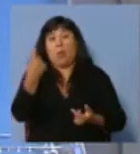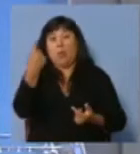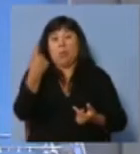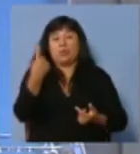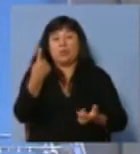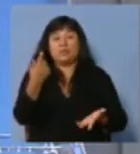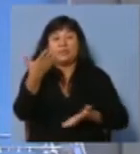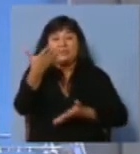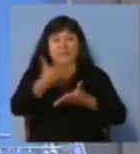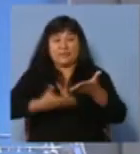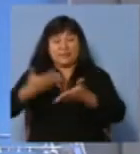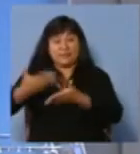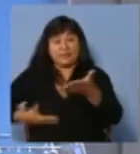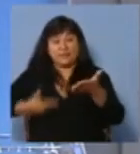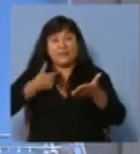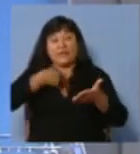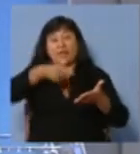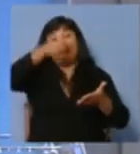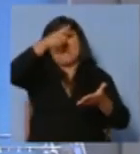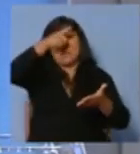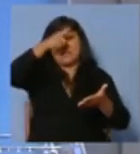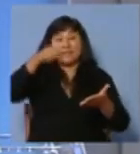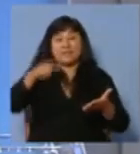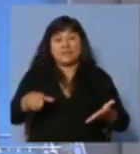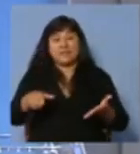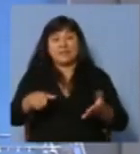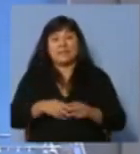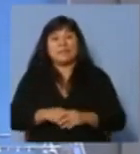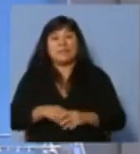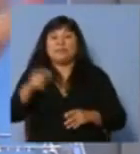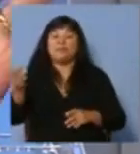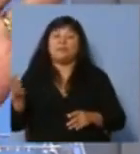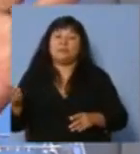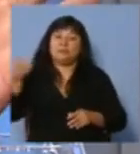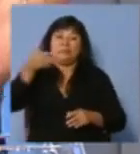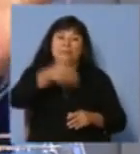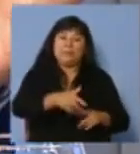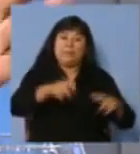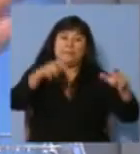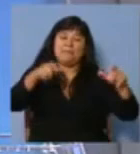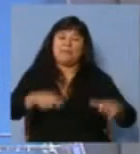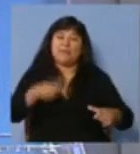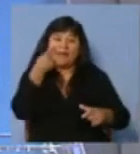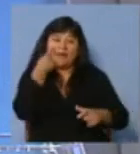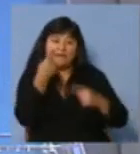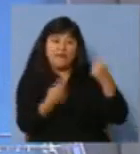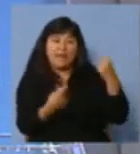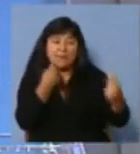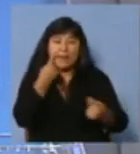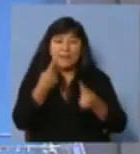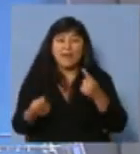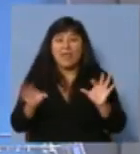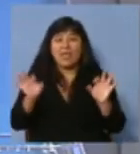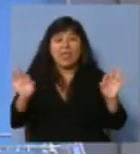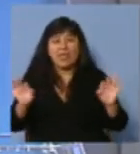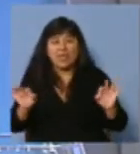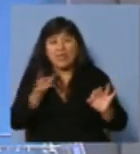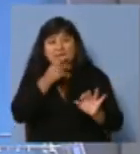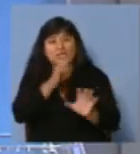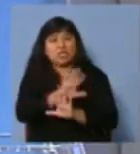la policía a quien había encomendado el fiscal no había podido ingresar la finca verifica lo que se denunciaba